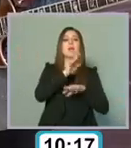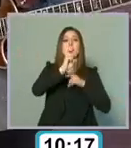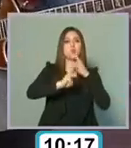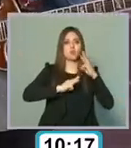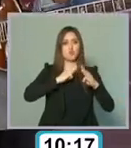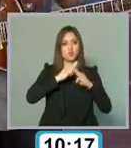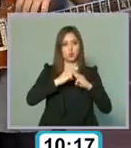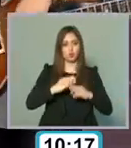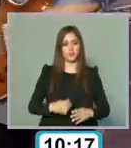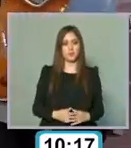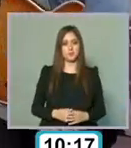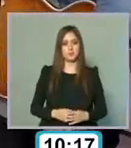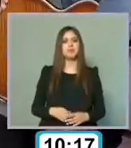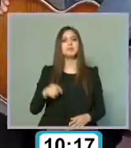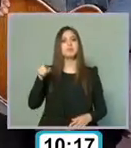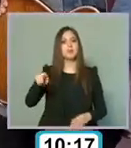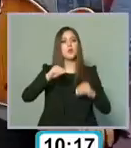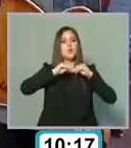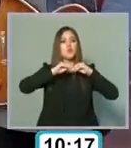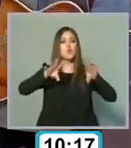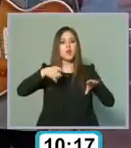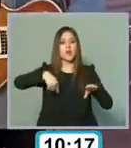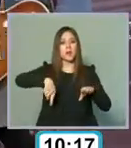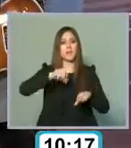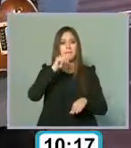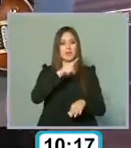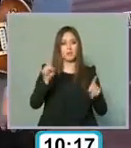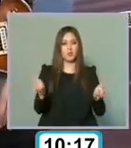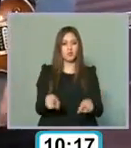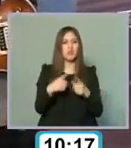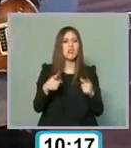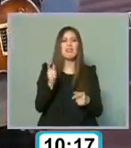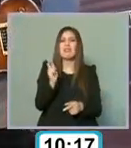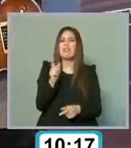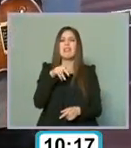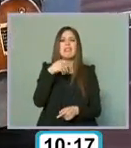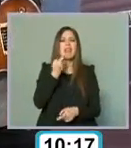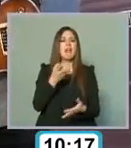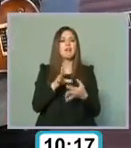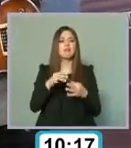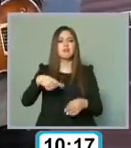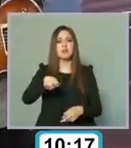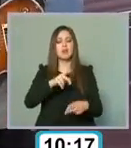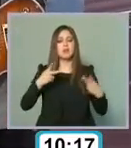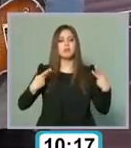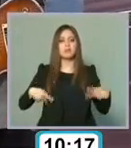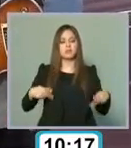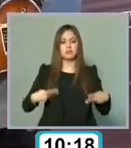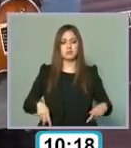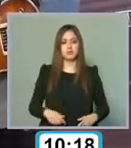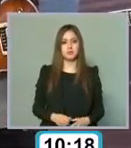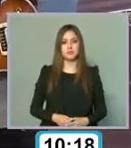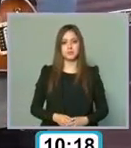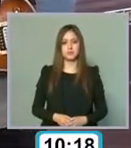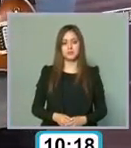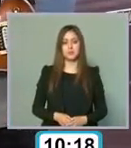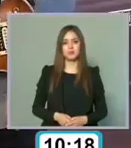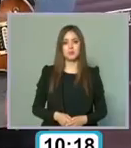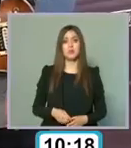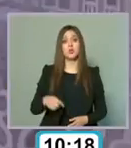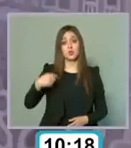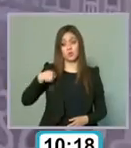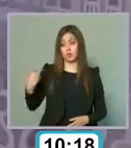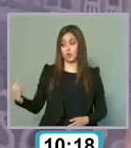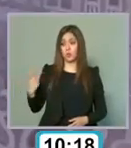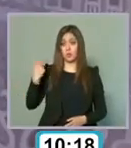un mensaje muy padre con su música. Cuéntenle al público respecto a esto. Pues mira, nosotros creemos que realmente para cambiar